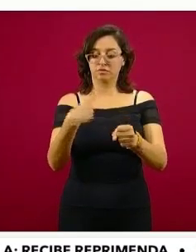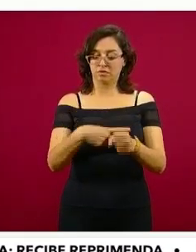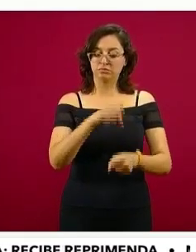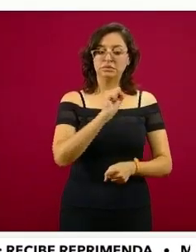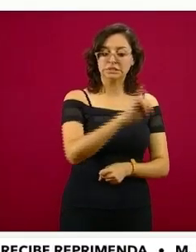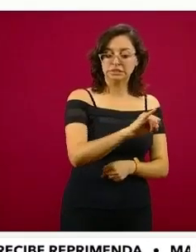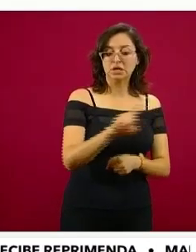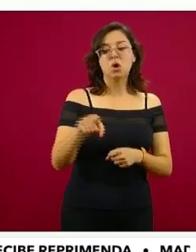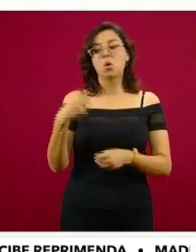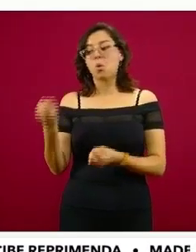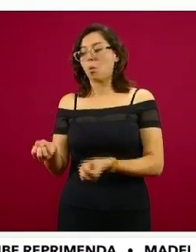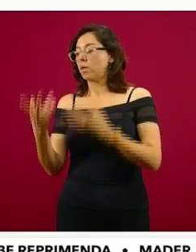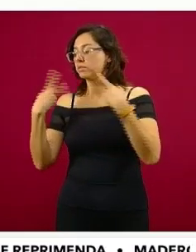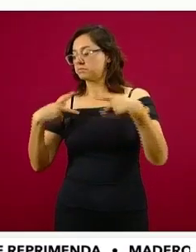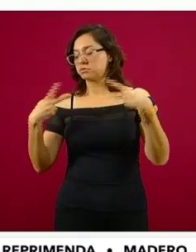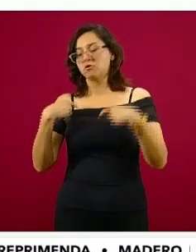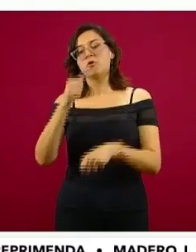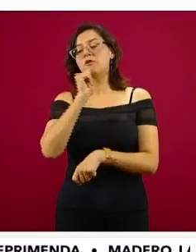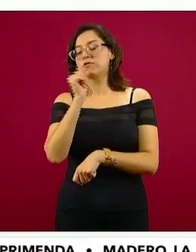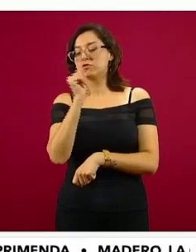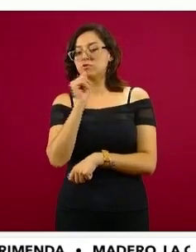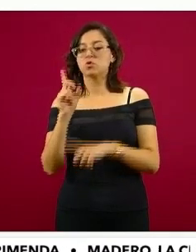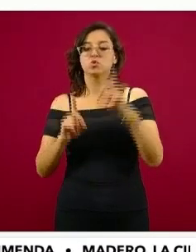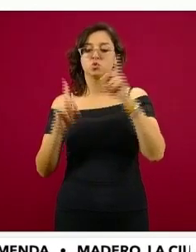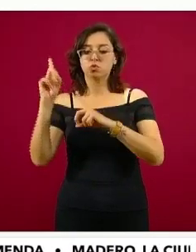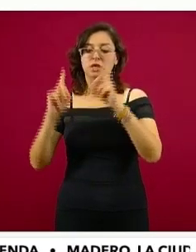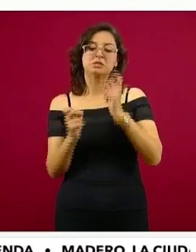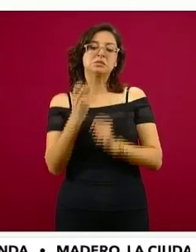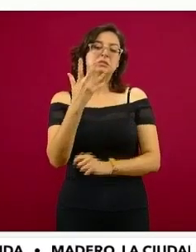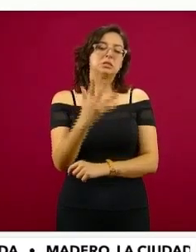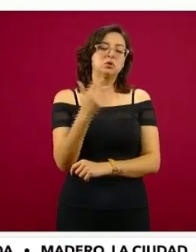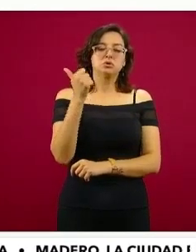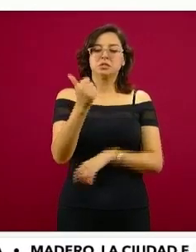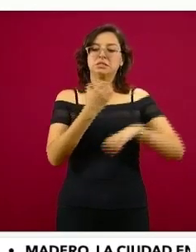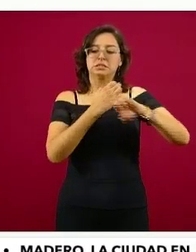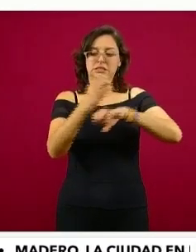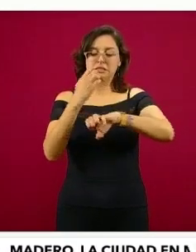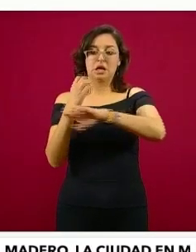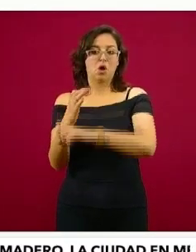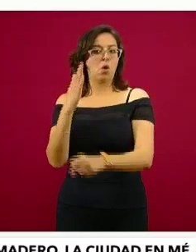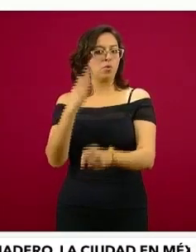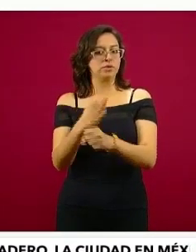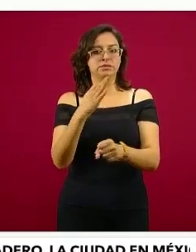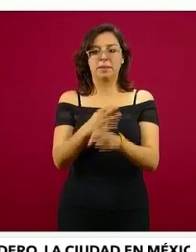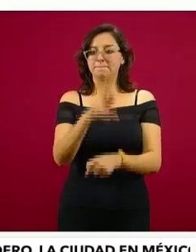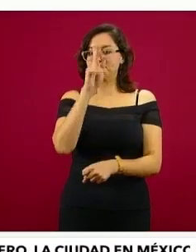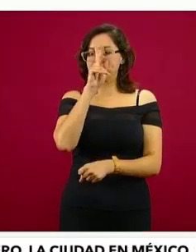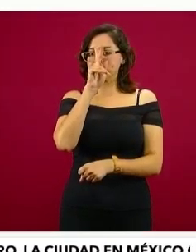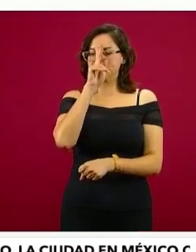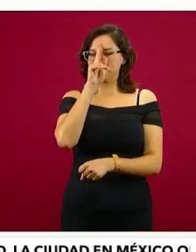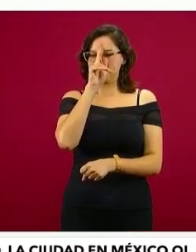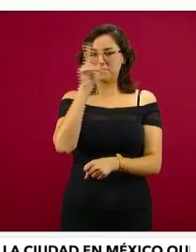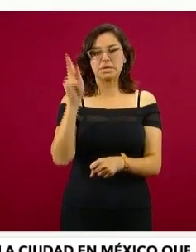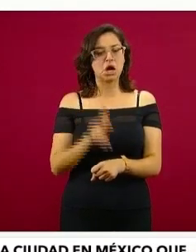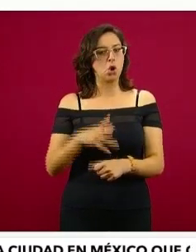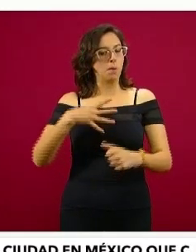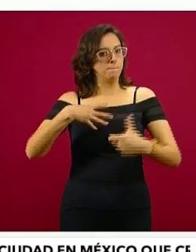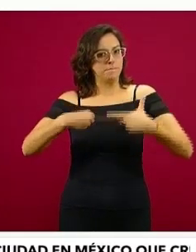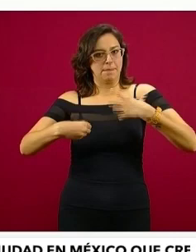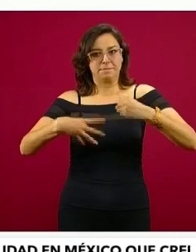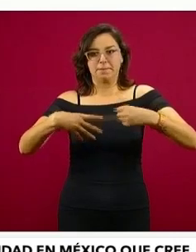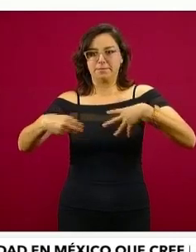está dando en esas 5 o 6 entidades federativas que en este momento están llegando a sus